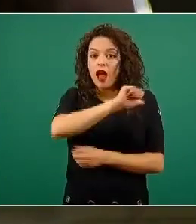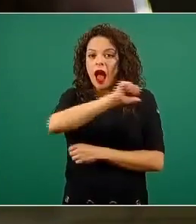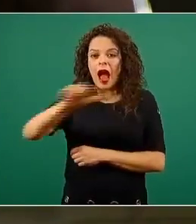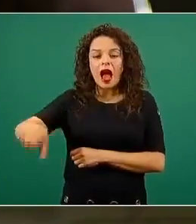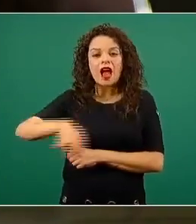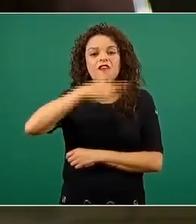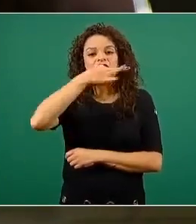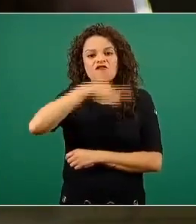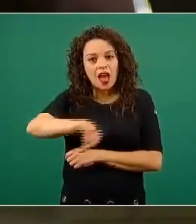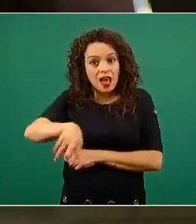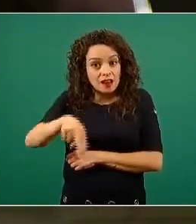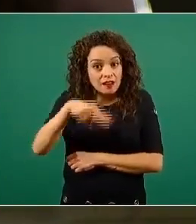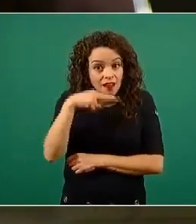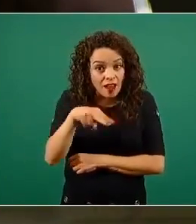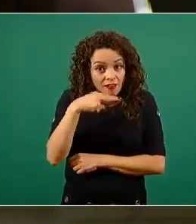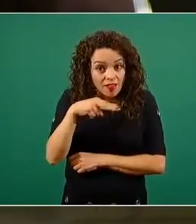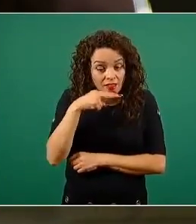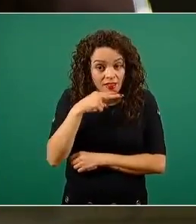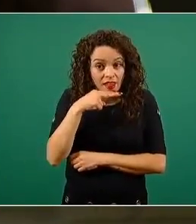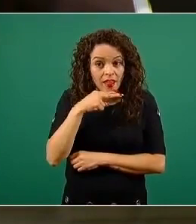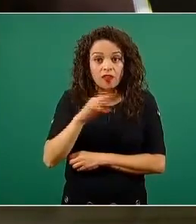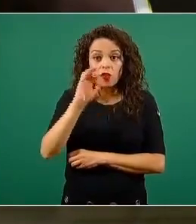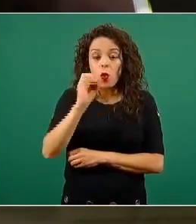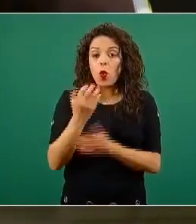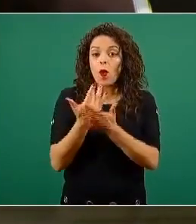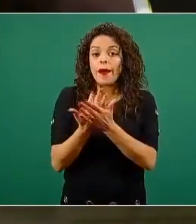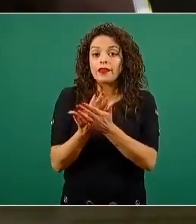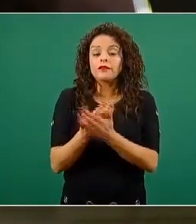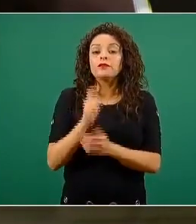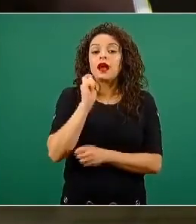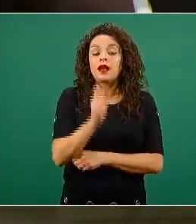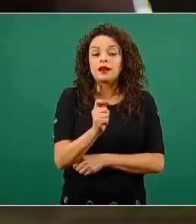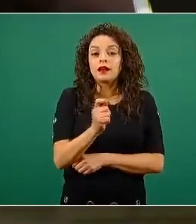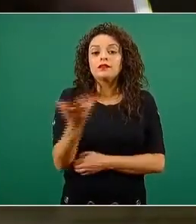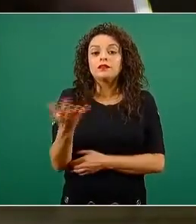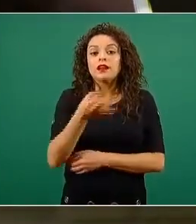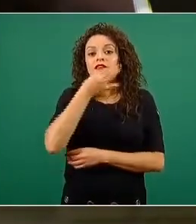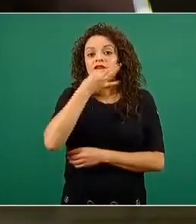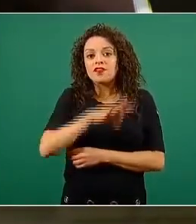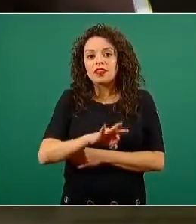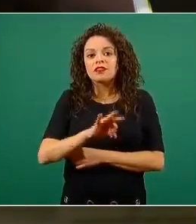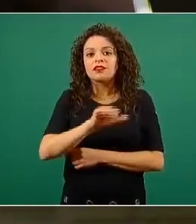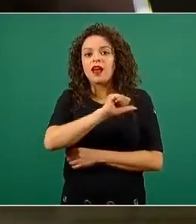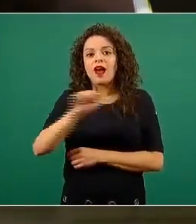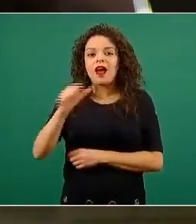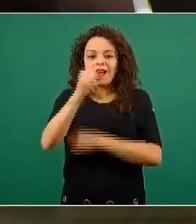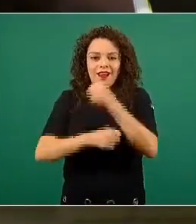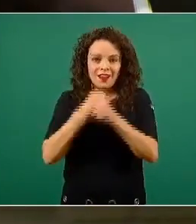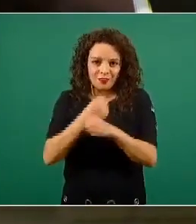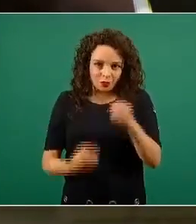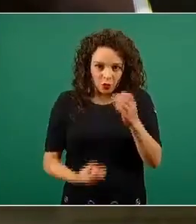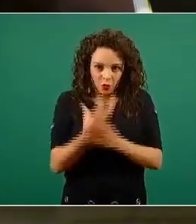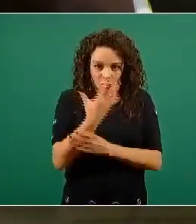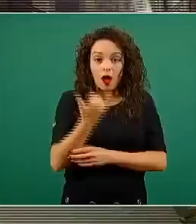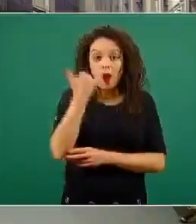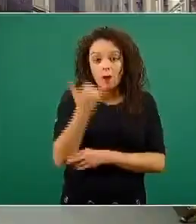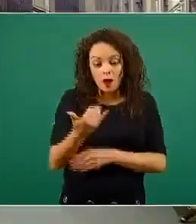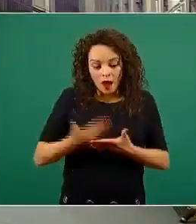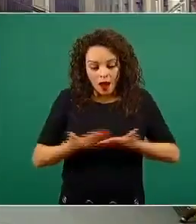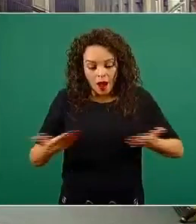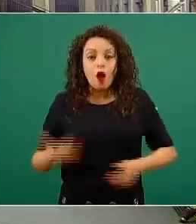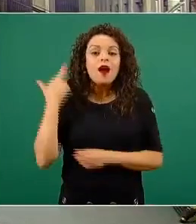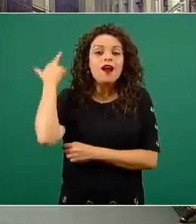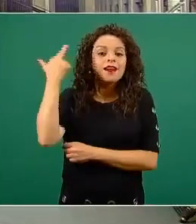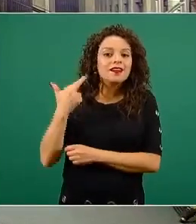esperando que incrementen con las reuniones que se dieron en fin de año y hoy la de Reyes. Esto por un lado. Y si me permite, ahorita le hago otra